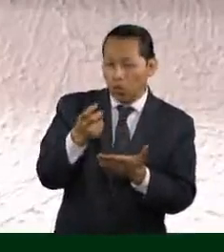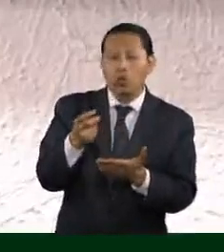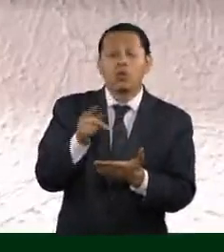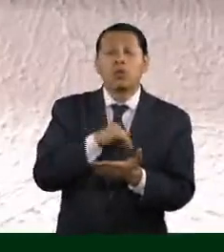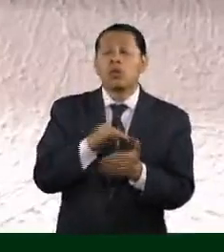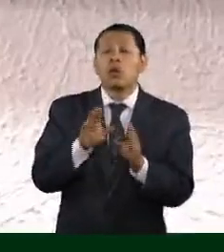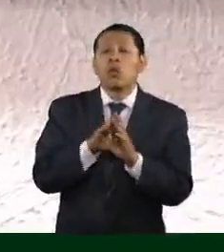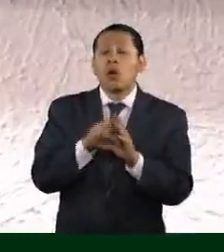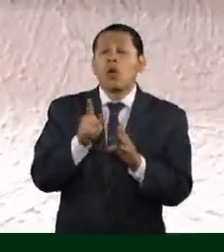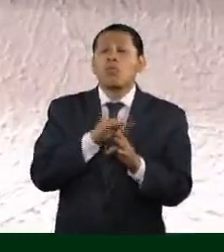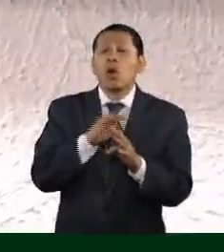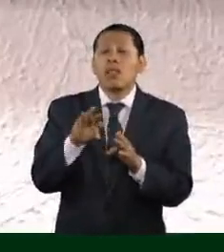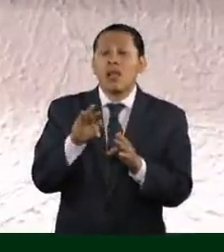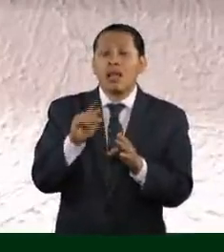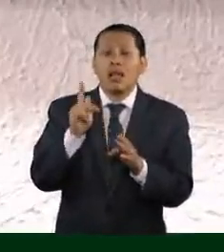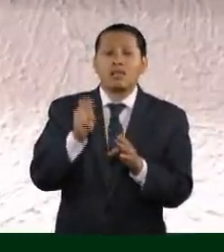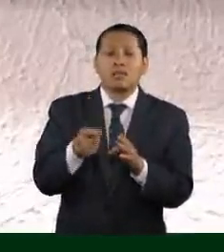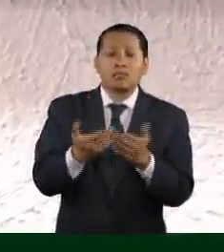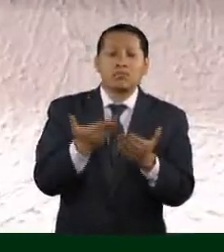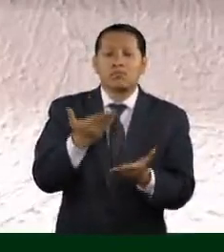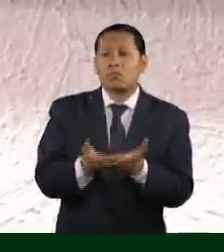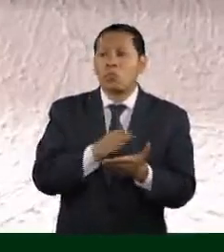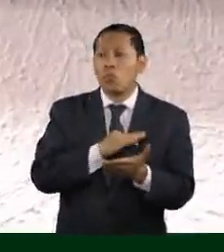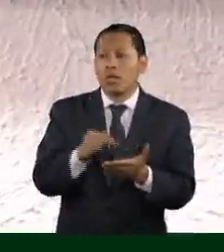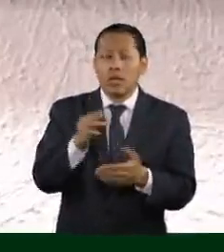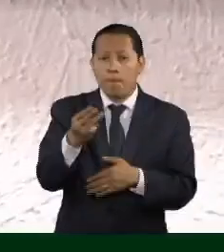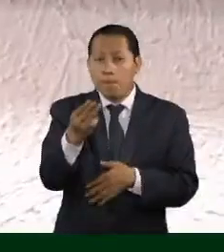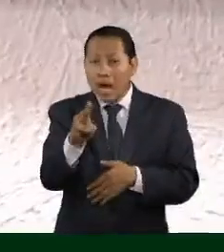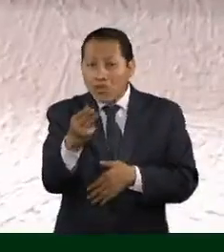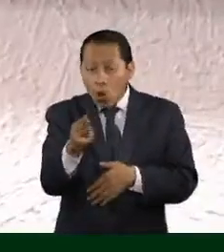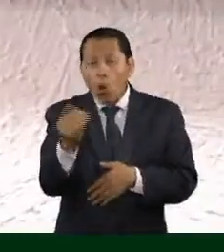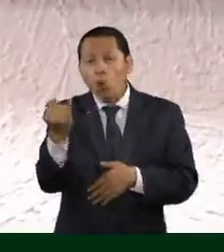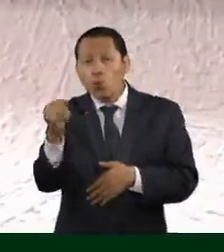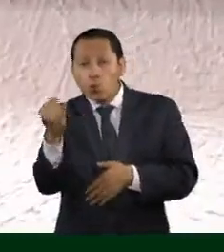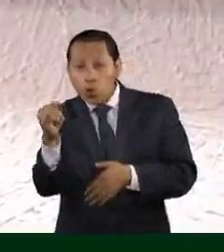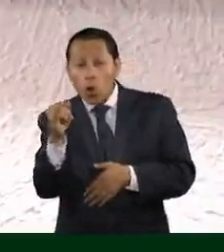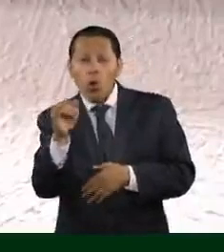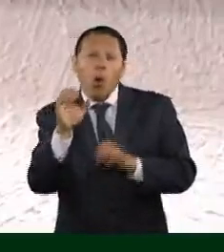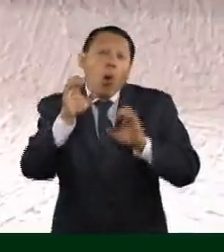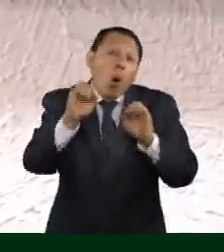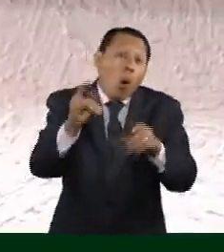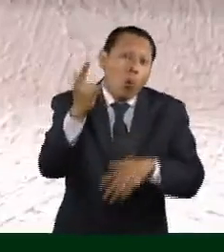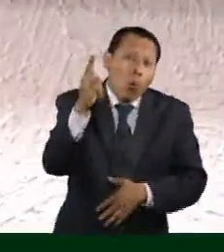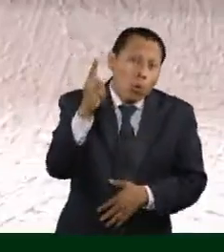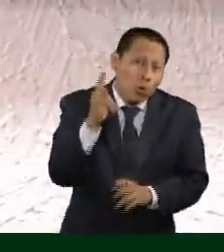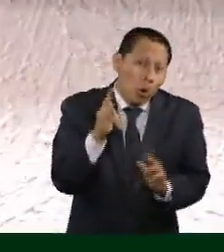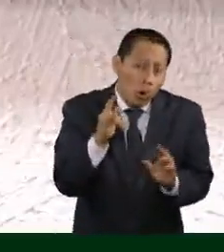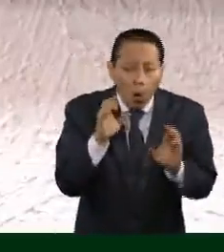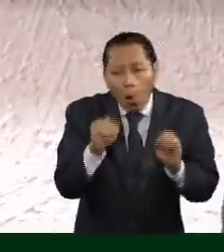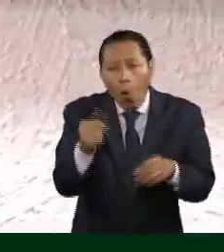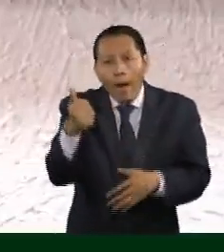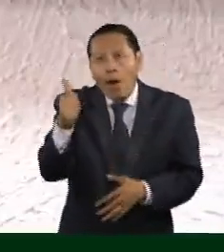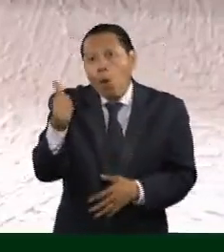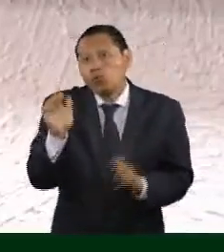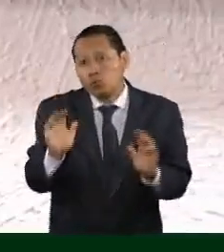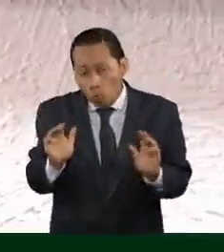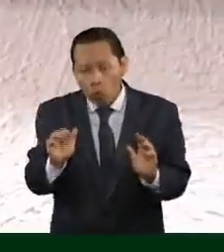pueden dictaminarse en mayo o en junio o en julio o en agosto, o en